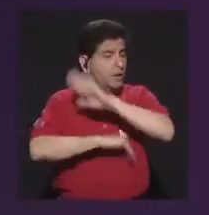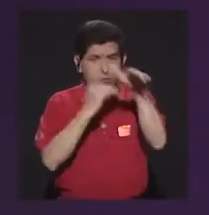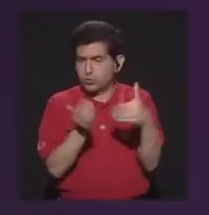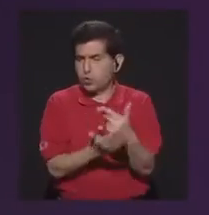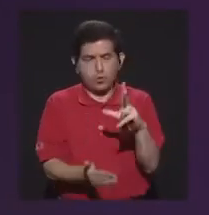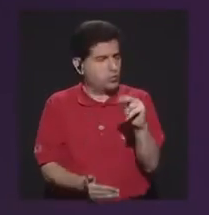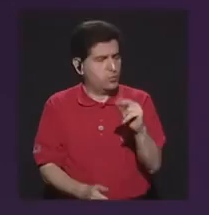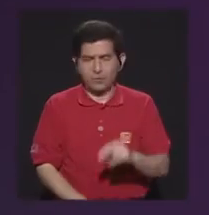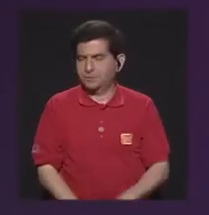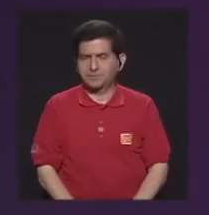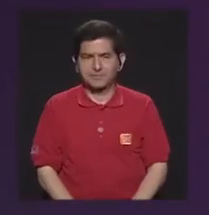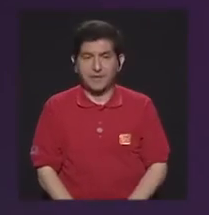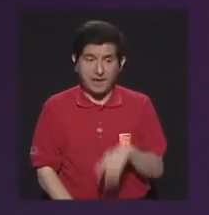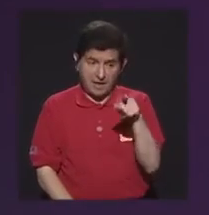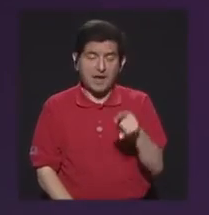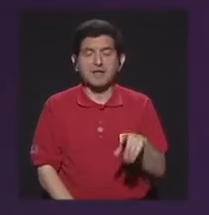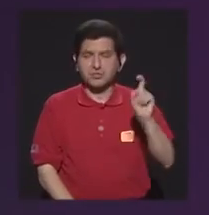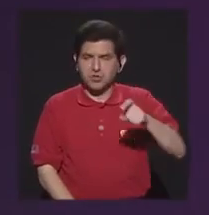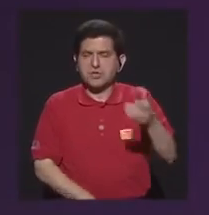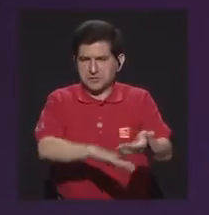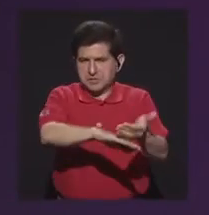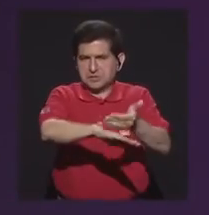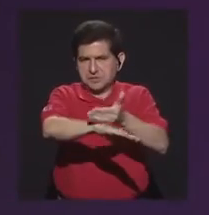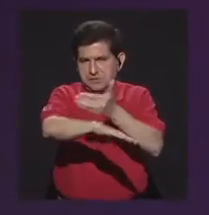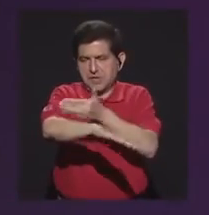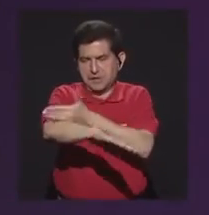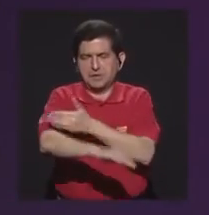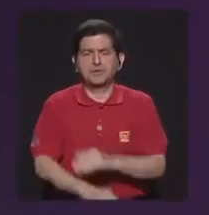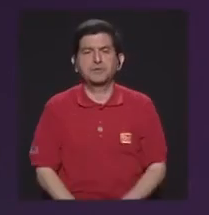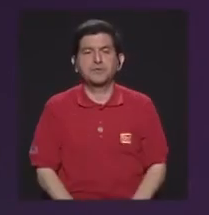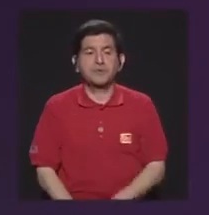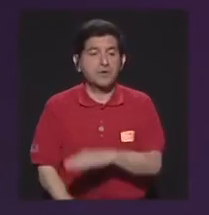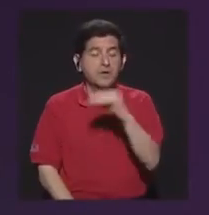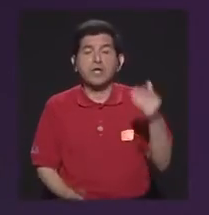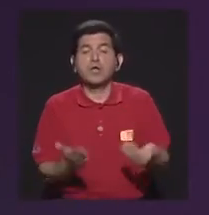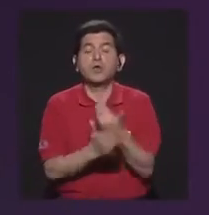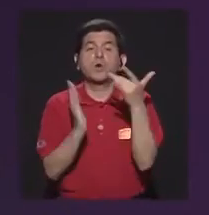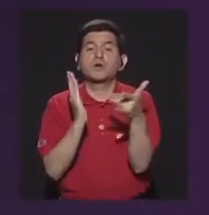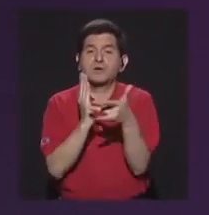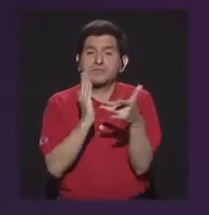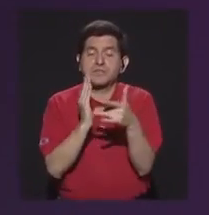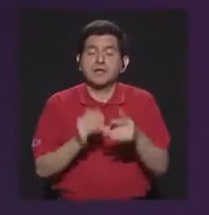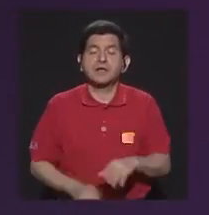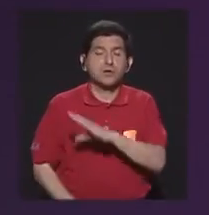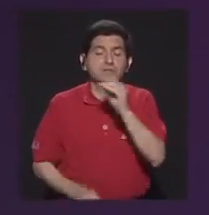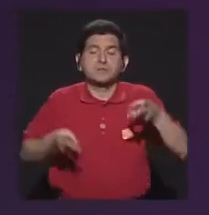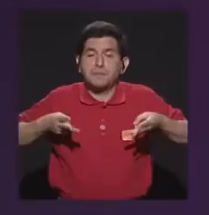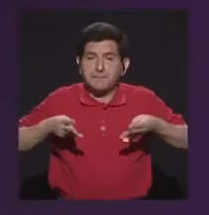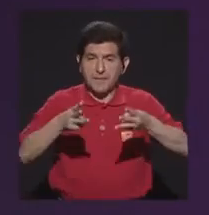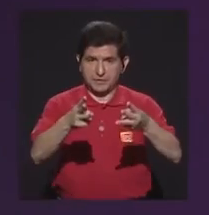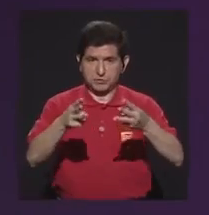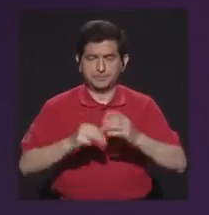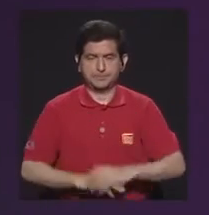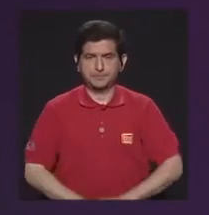totalidad, y eso es una cosa a mejorar importante. Y también nuevas técnicas y metodologías.